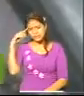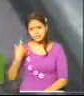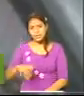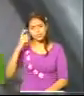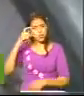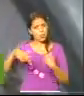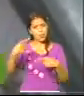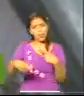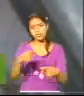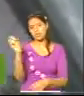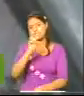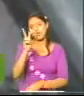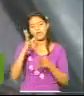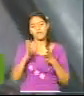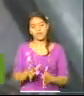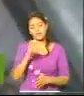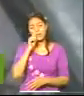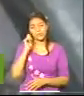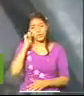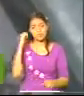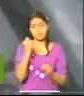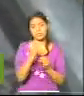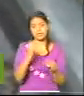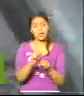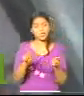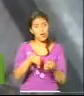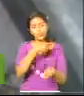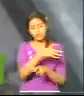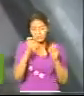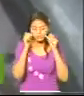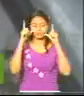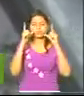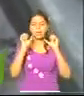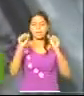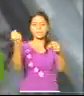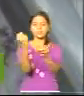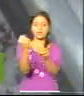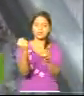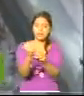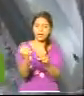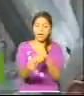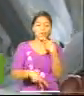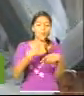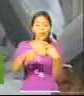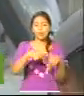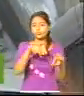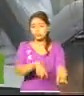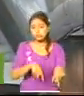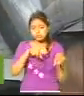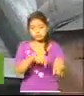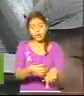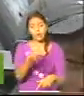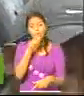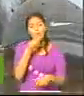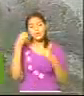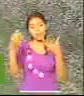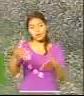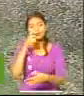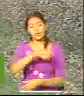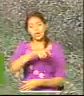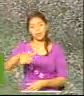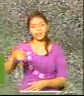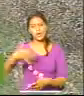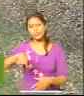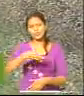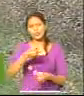del día a día de los venezolanos y venezolanas, que como ustedes se levanta a echarle pechón al país. La producción agrícola, alimentos para el pueblo.